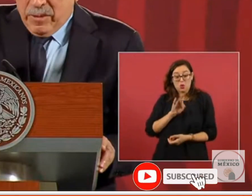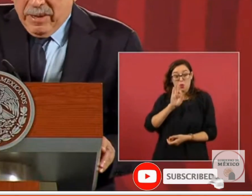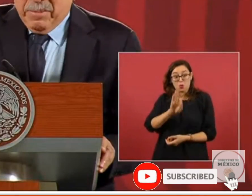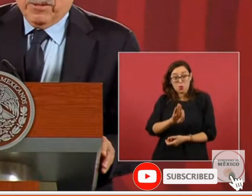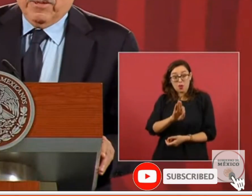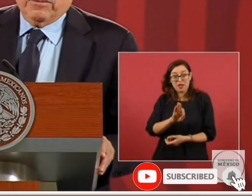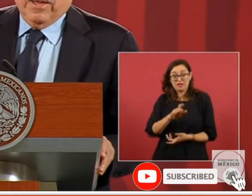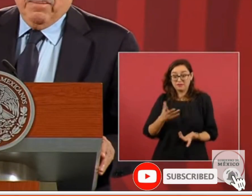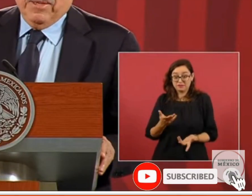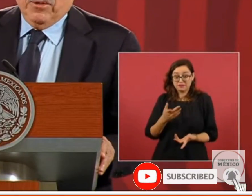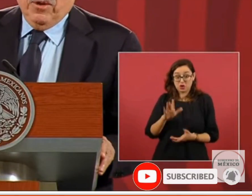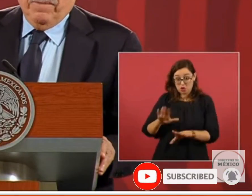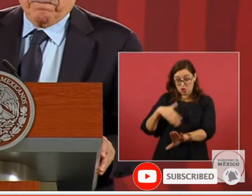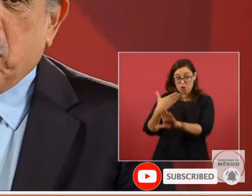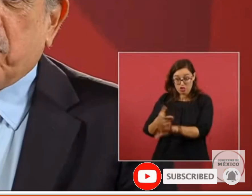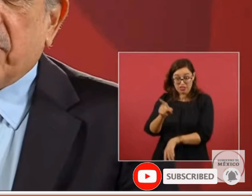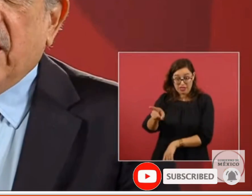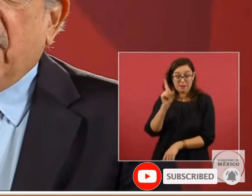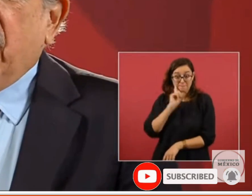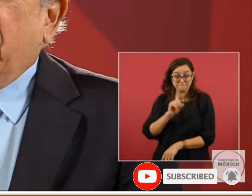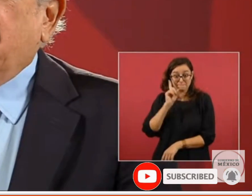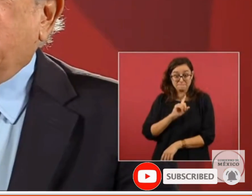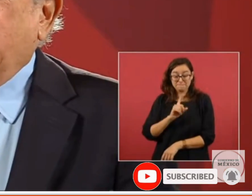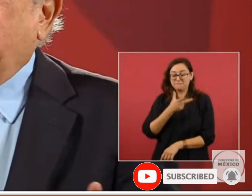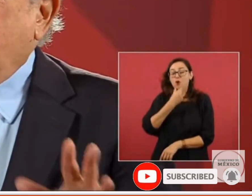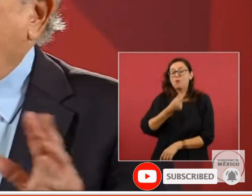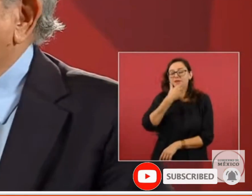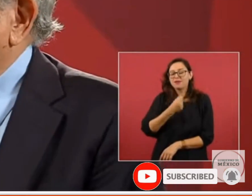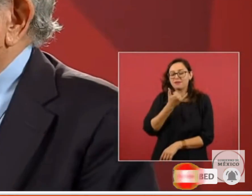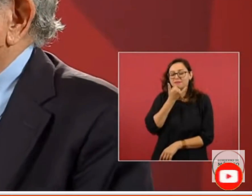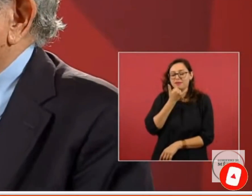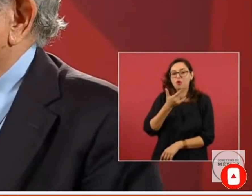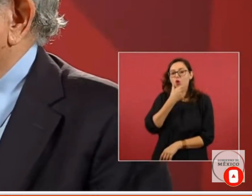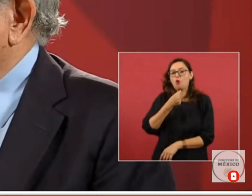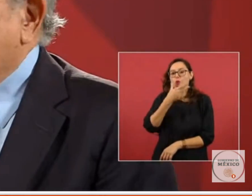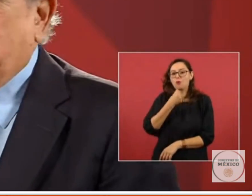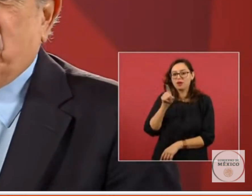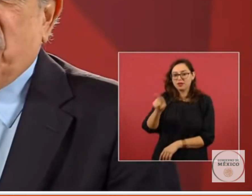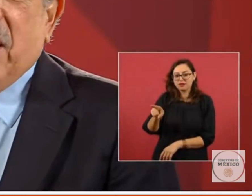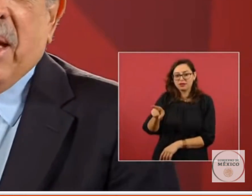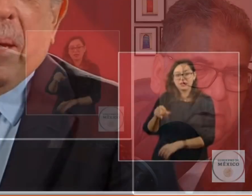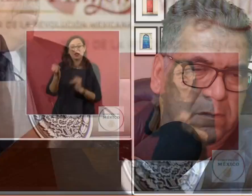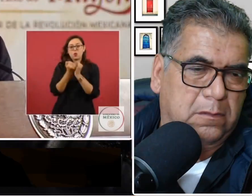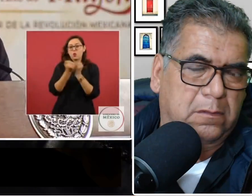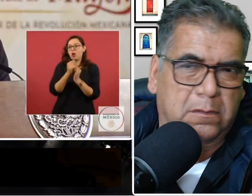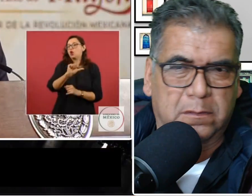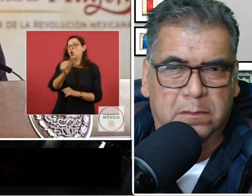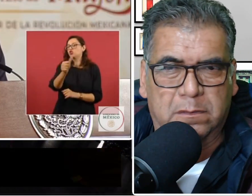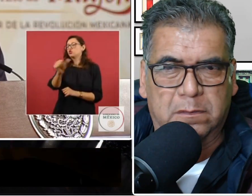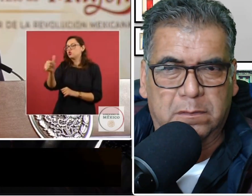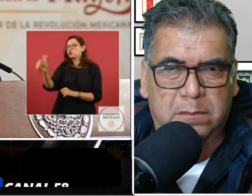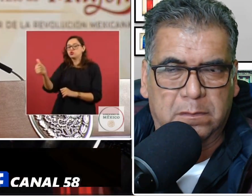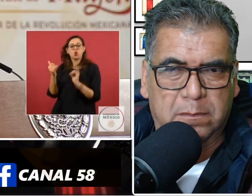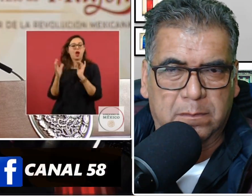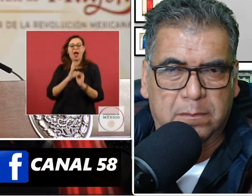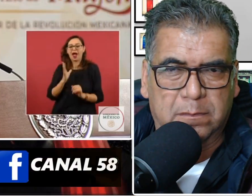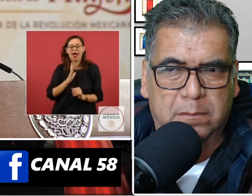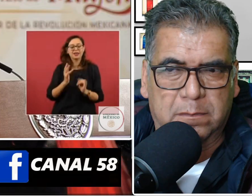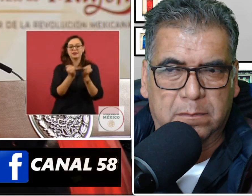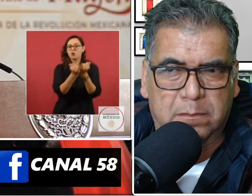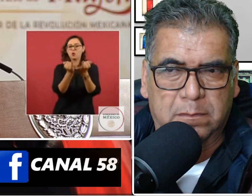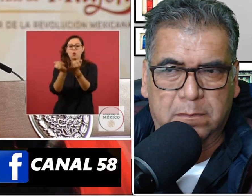las pocas que sí recibe información del público en general, a través de internet